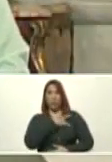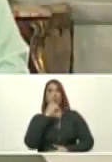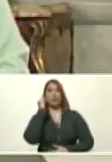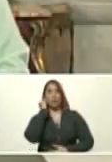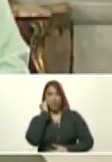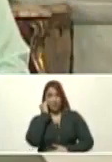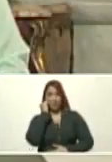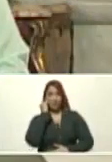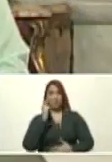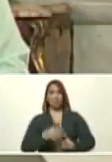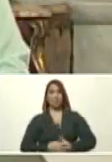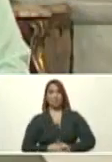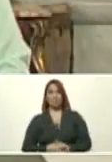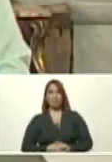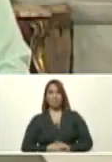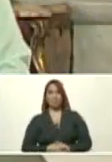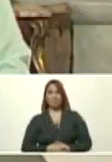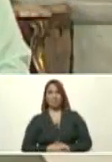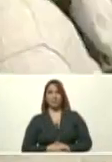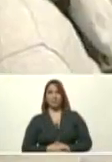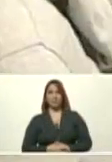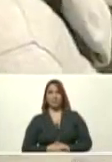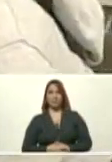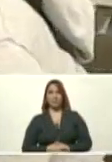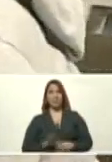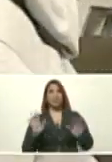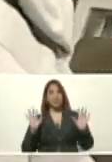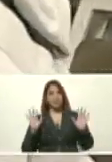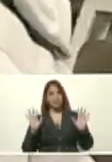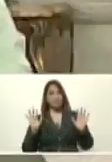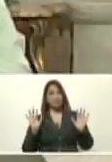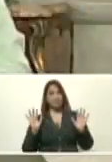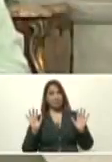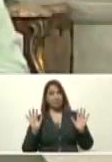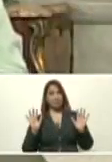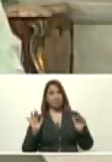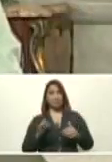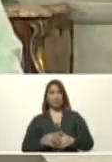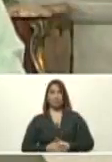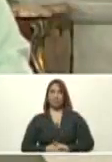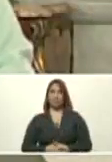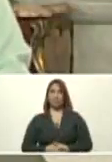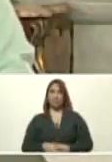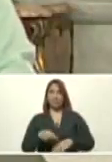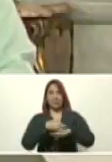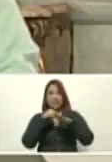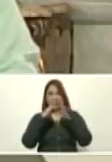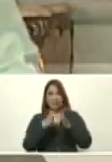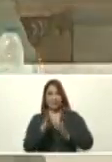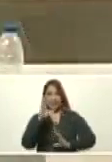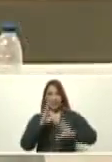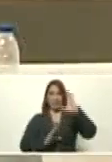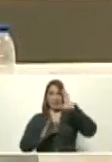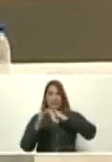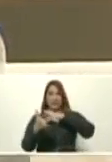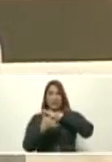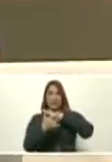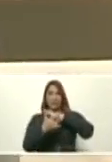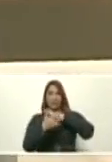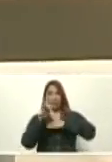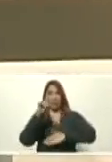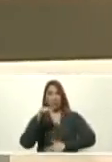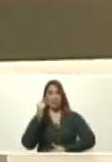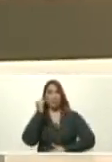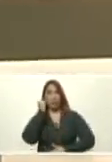también mujer. ¿Ah? La ministra de Ciencia y Tecnología,